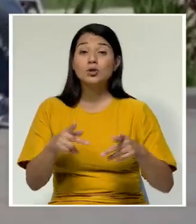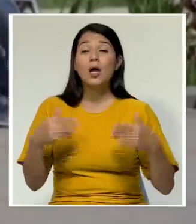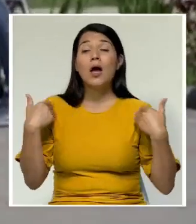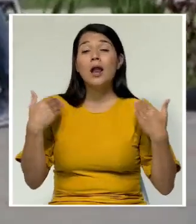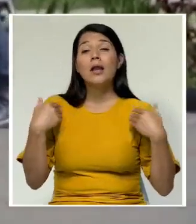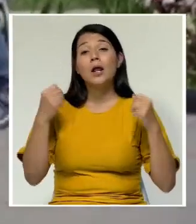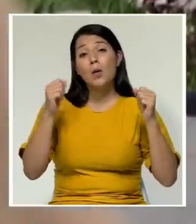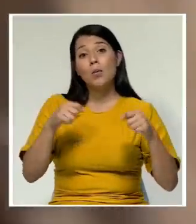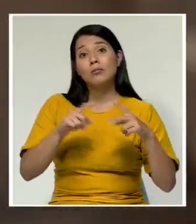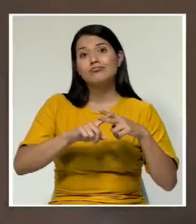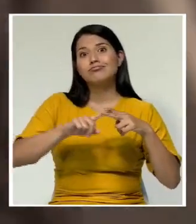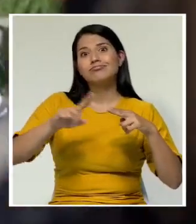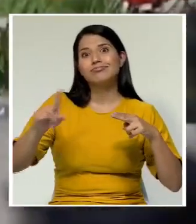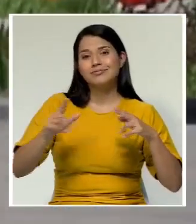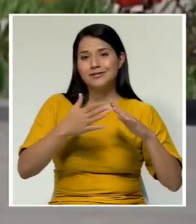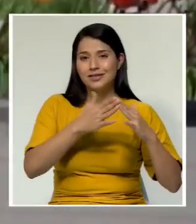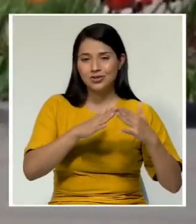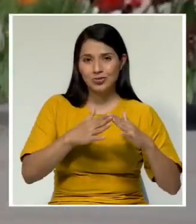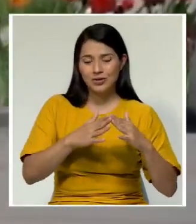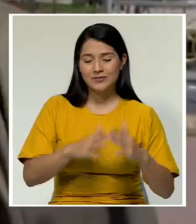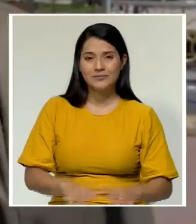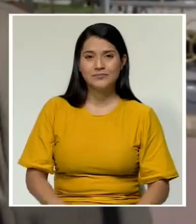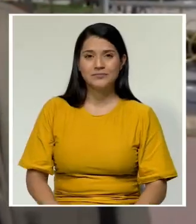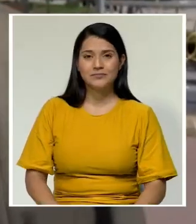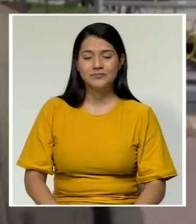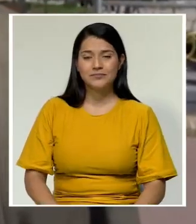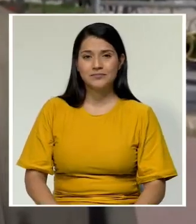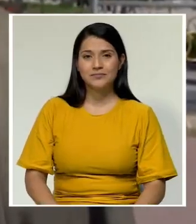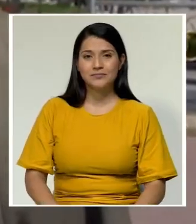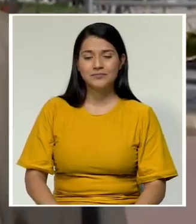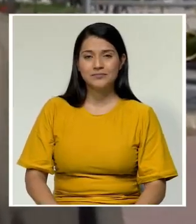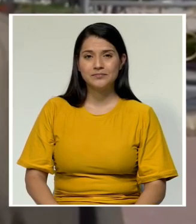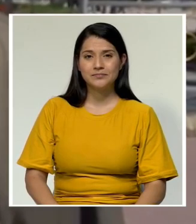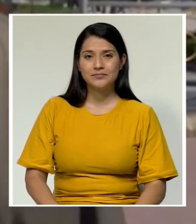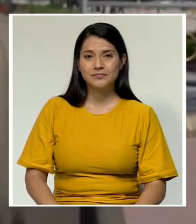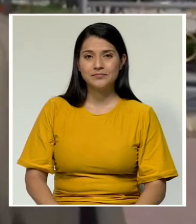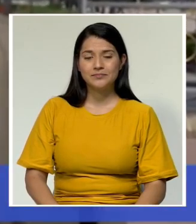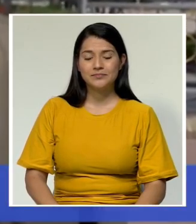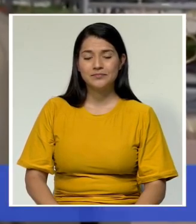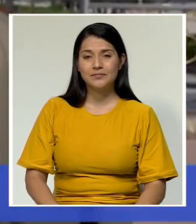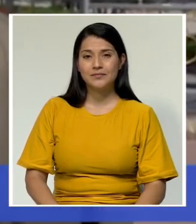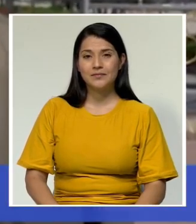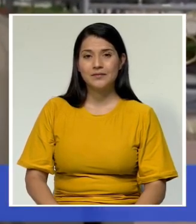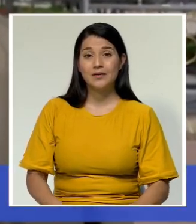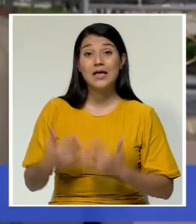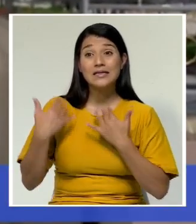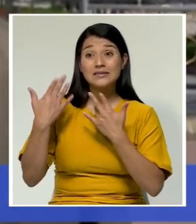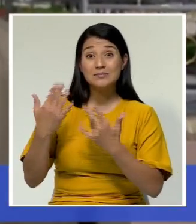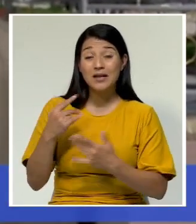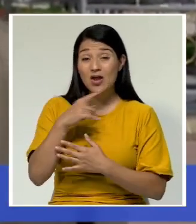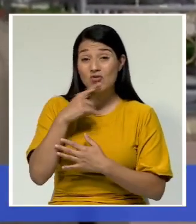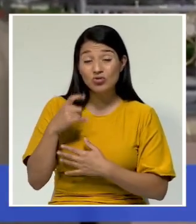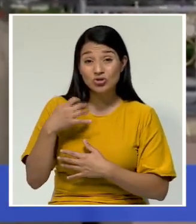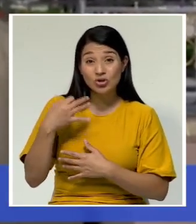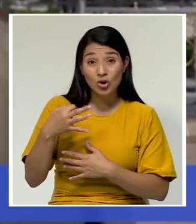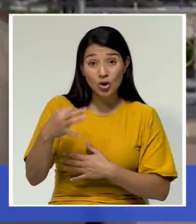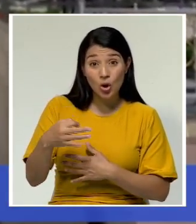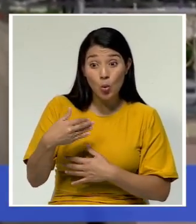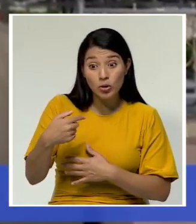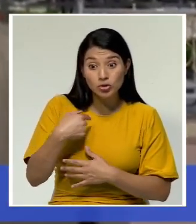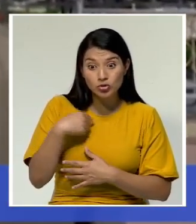Las fuerzas rusas han tomado el control de dos ciudades en el sur ucraniano, cerca de la asediada Mariupol. La France Press acudió con